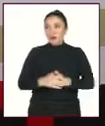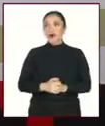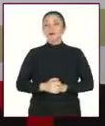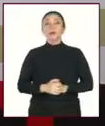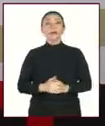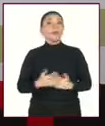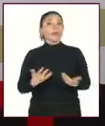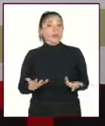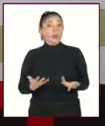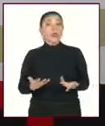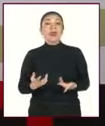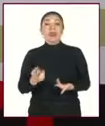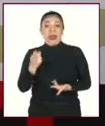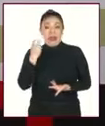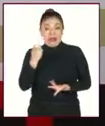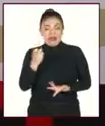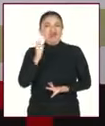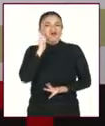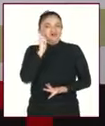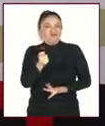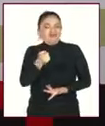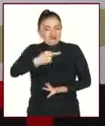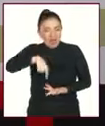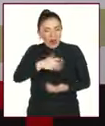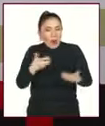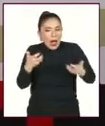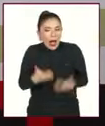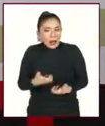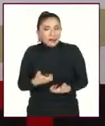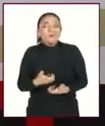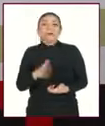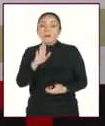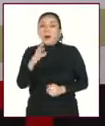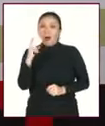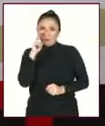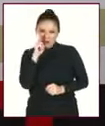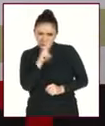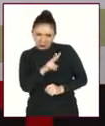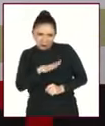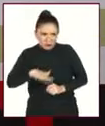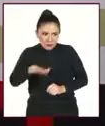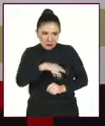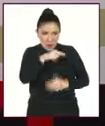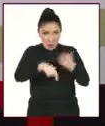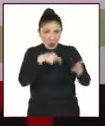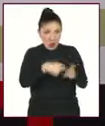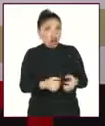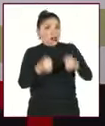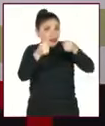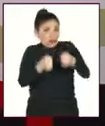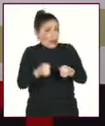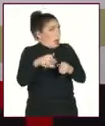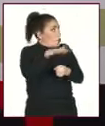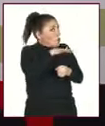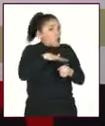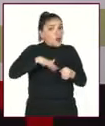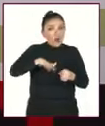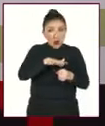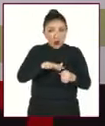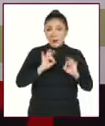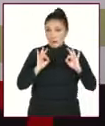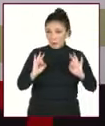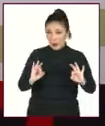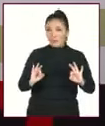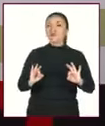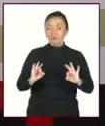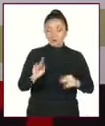lo que vamos a tratar de hacer es visualizar que estamos en una zona segura. Después de eso,